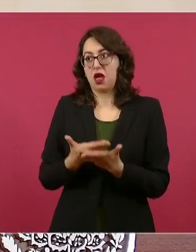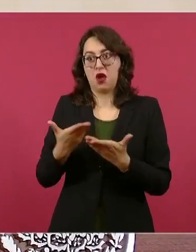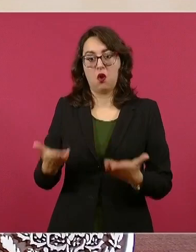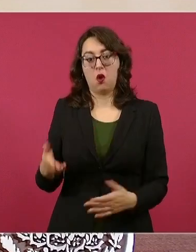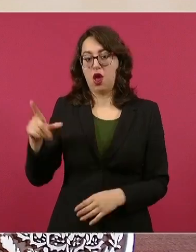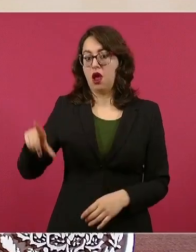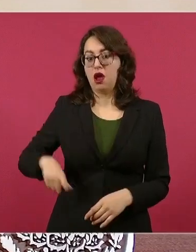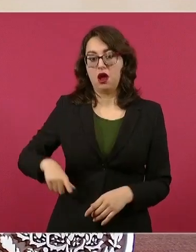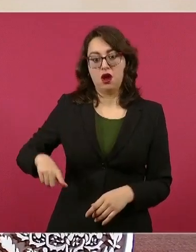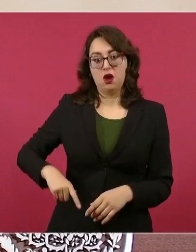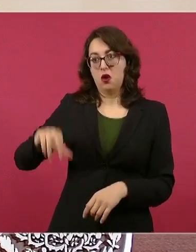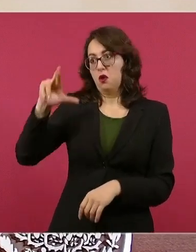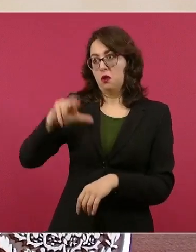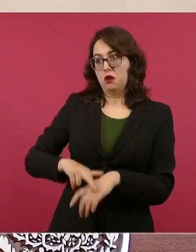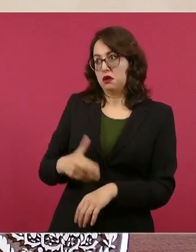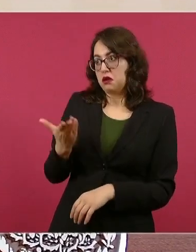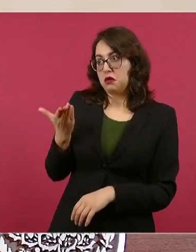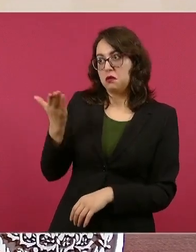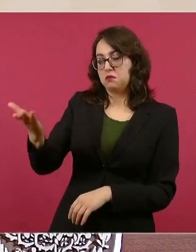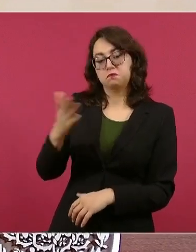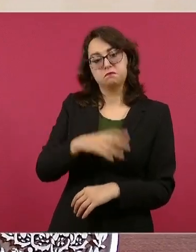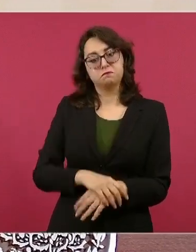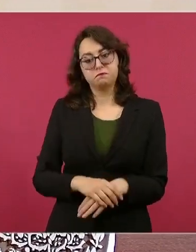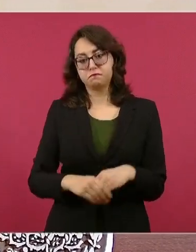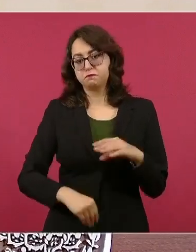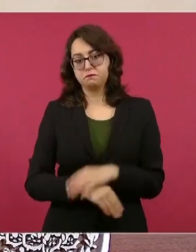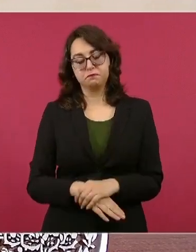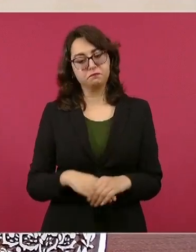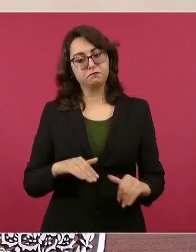o por lo que lo están cuestionando, es porque